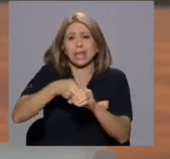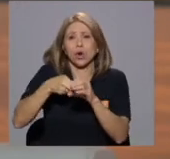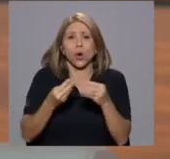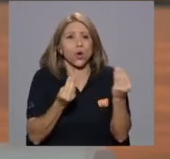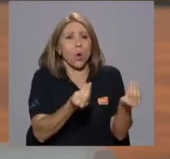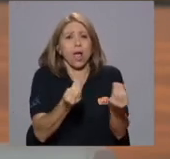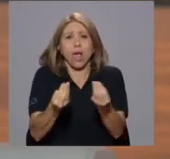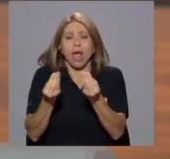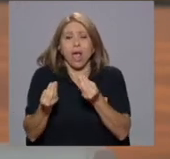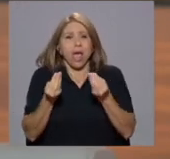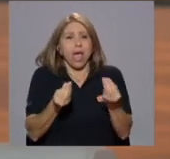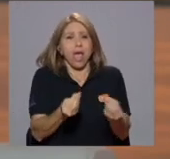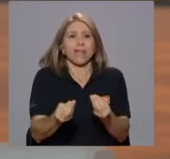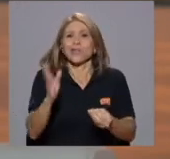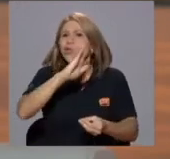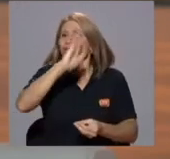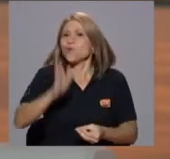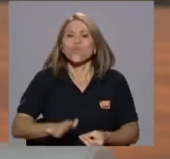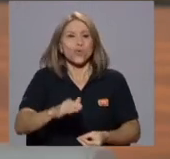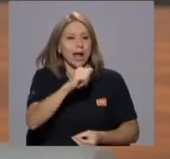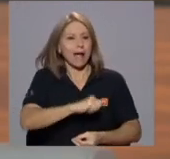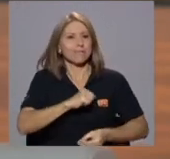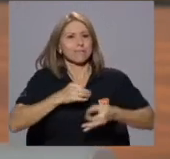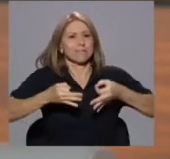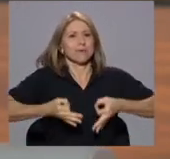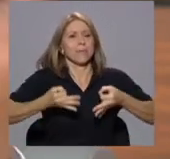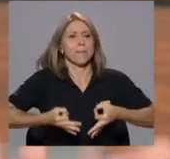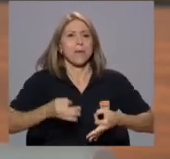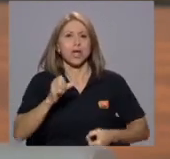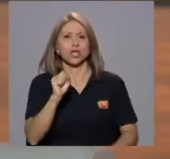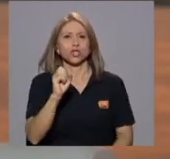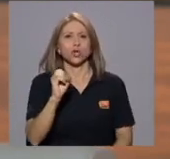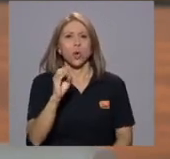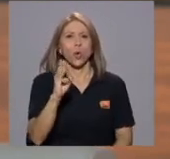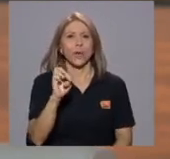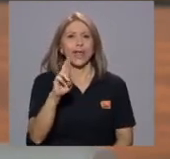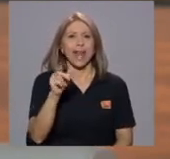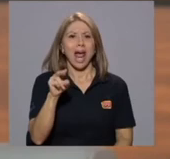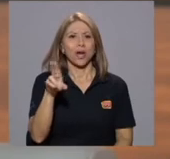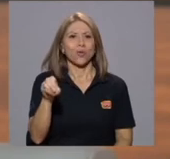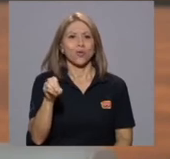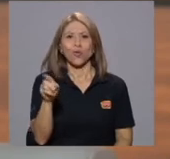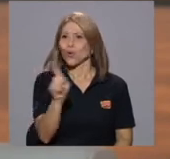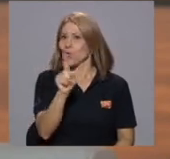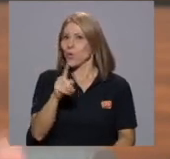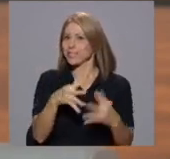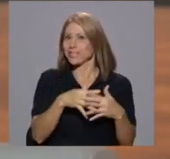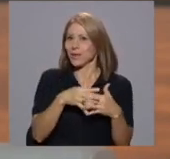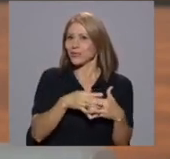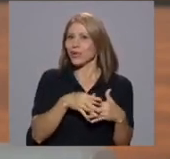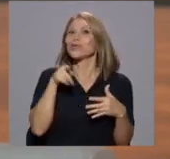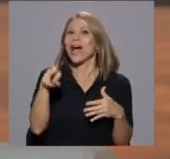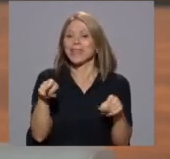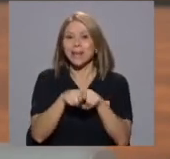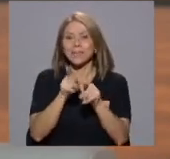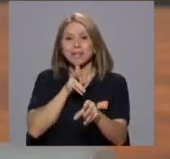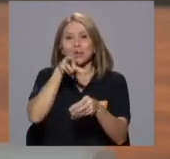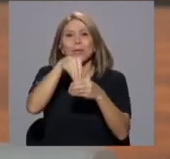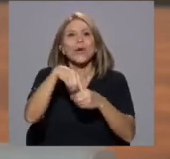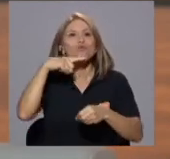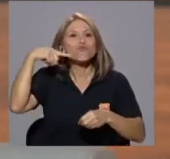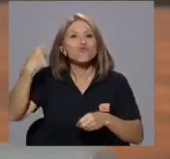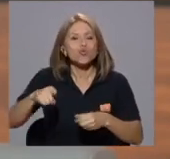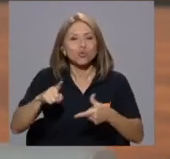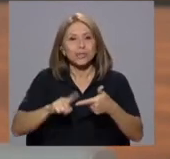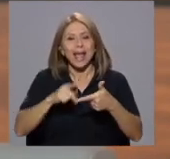nunca va a ser un país soberano. O sea, no es Estados Unidos, ahí está metido Rusia, está metido China. Ahí es un país